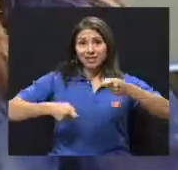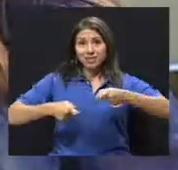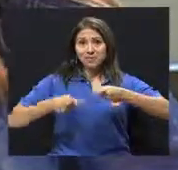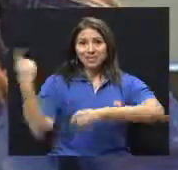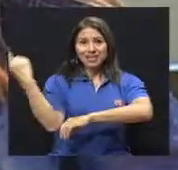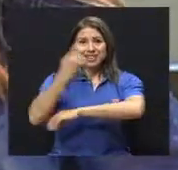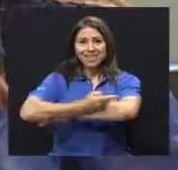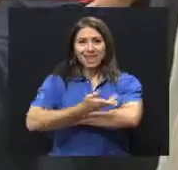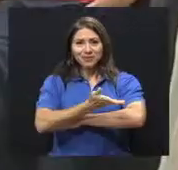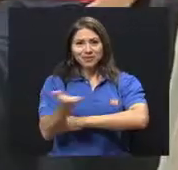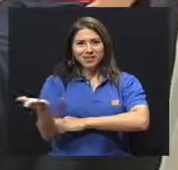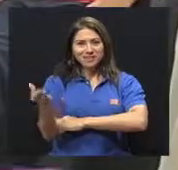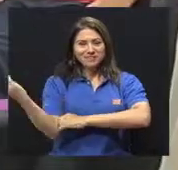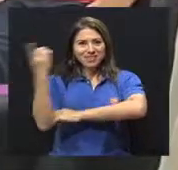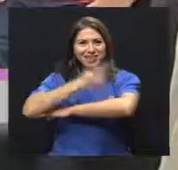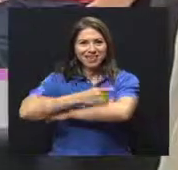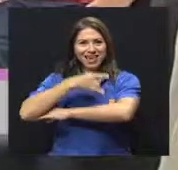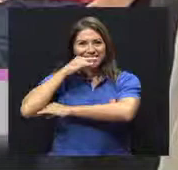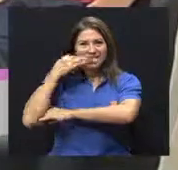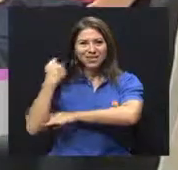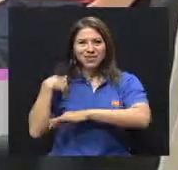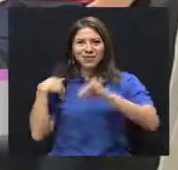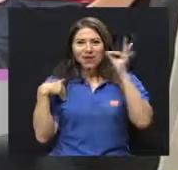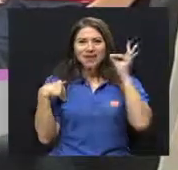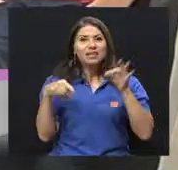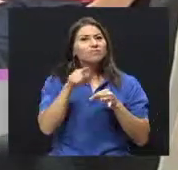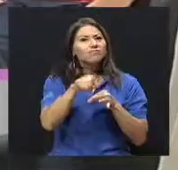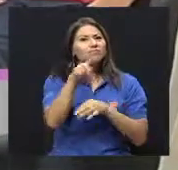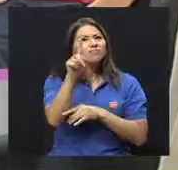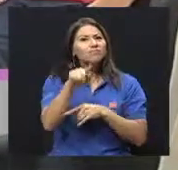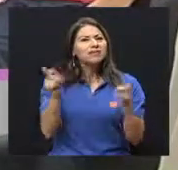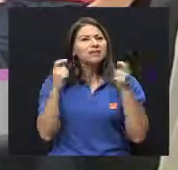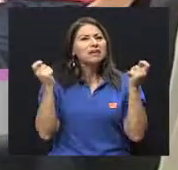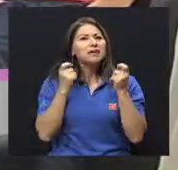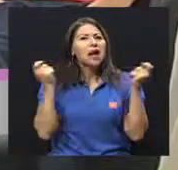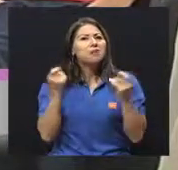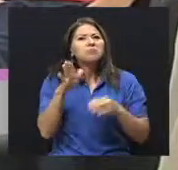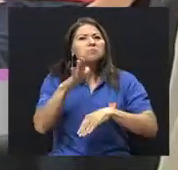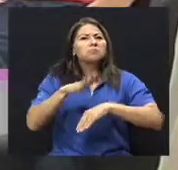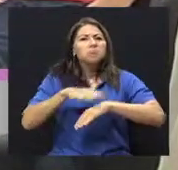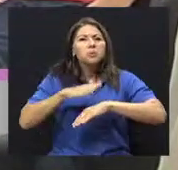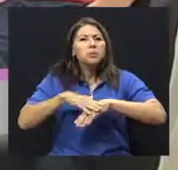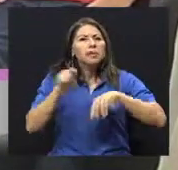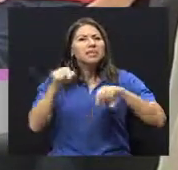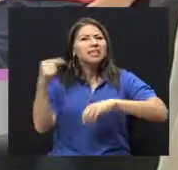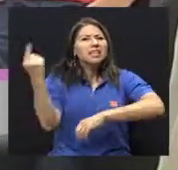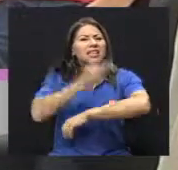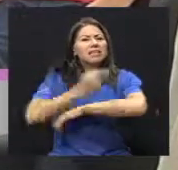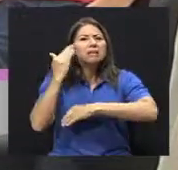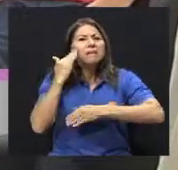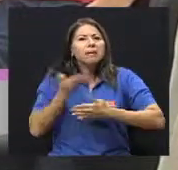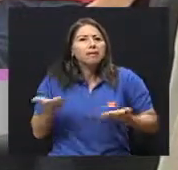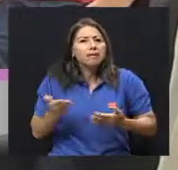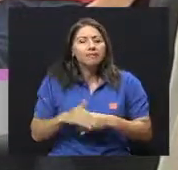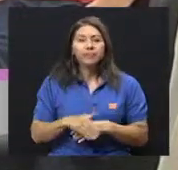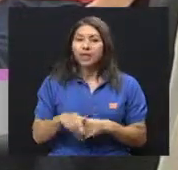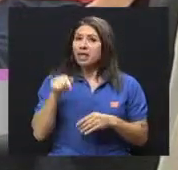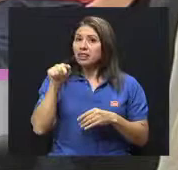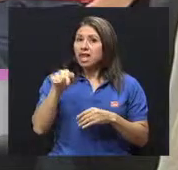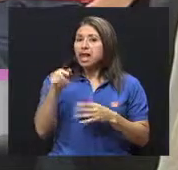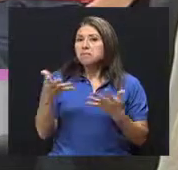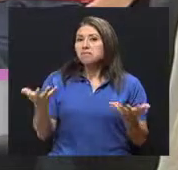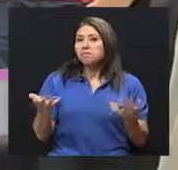del niño y la niña. ¿Tú lo has celebrado, Derek? Sí. ¿Qué te han dicho de ese día? De ahí, que ahí se